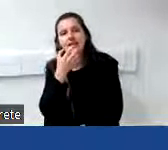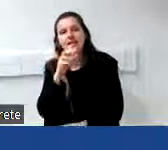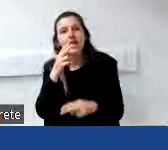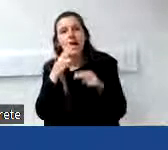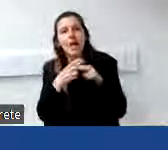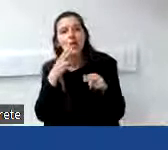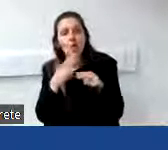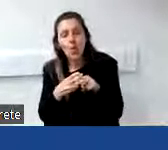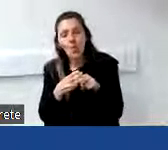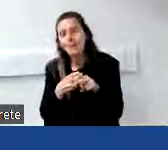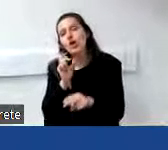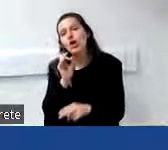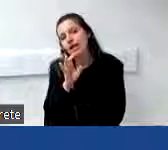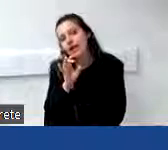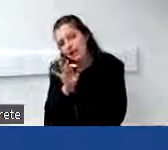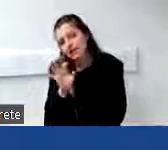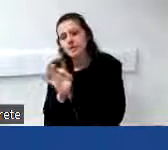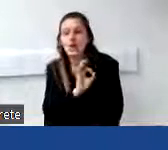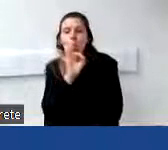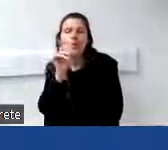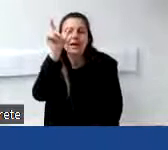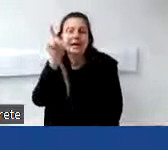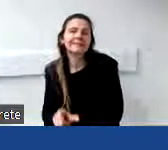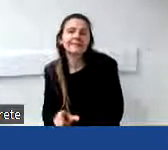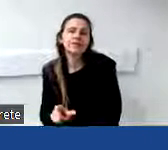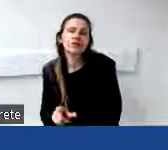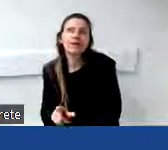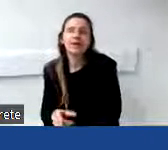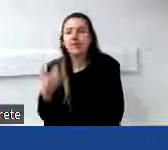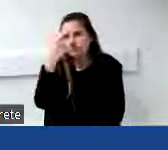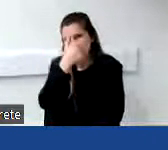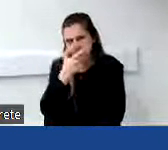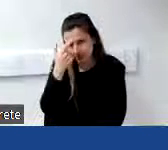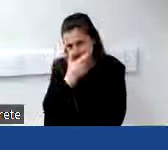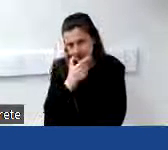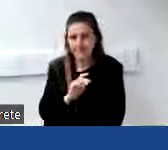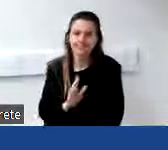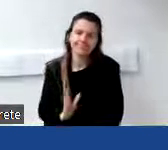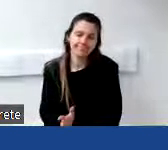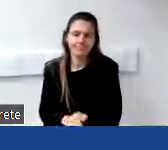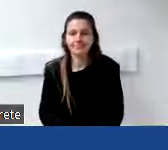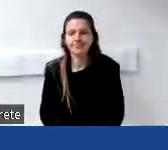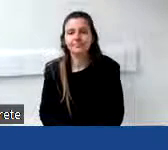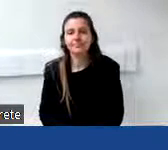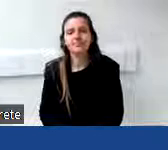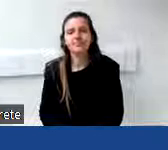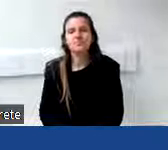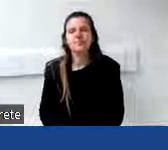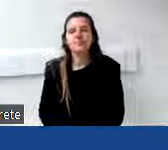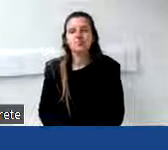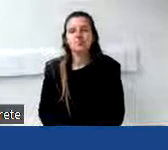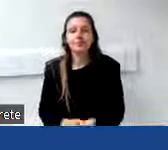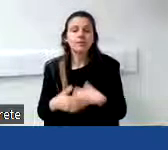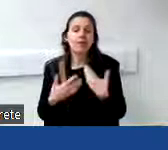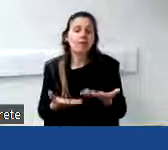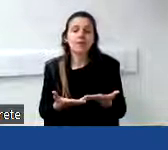con discapacidad visual, por ejemplo, ¿tá? Que es un poco lo que está ahí abajo, números en braille y macrotipo,